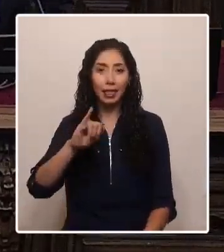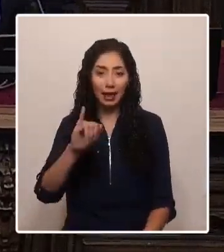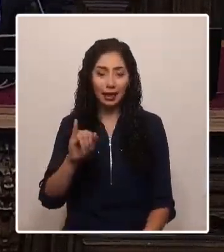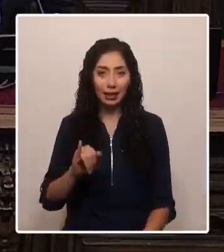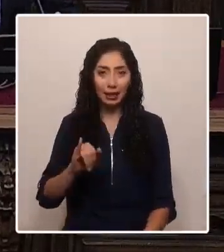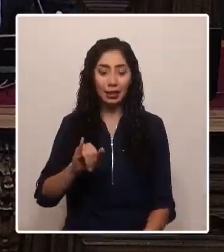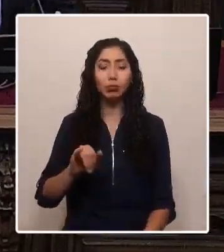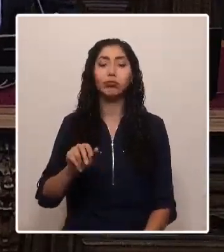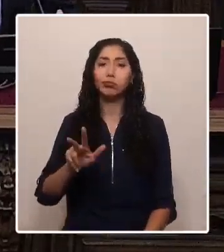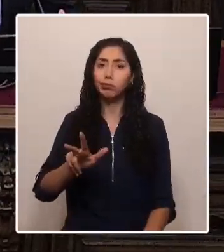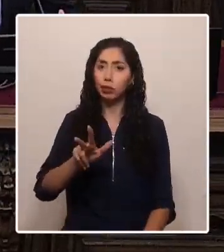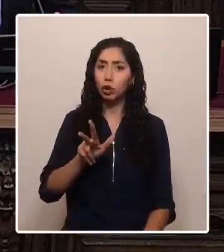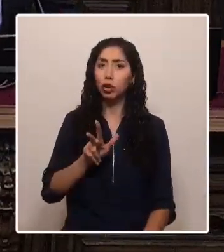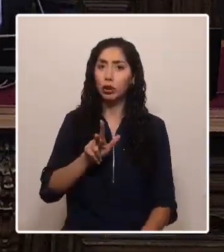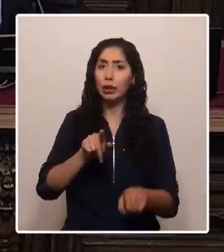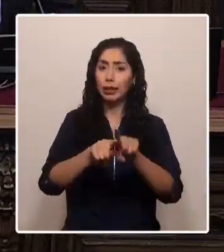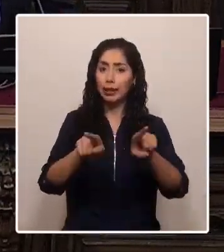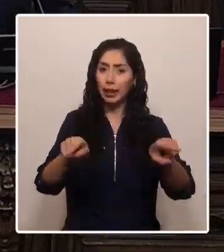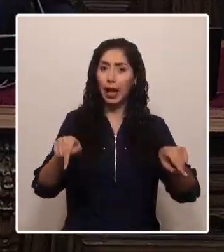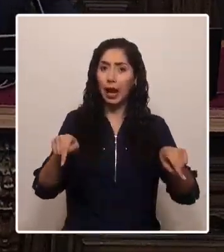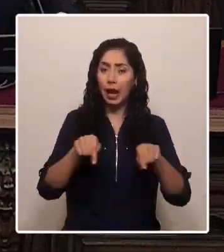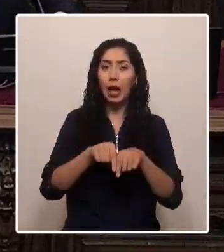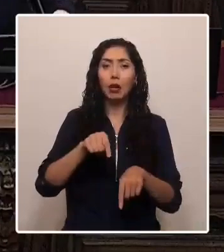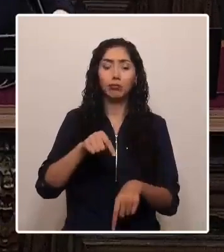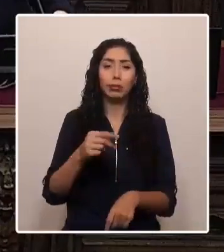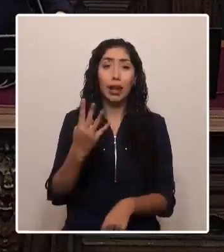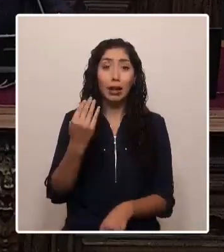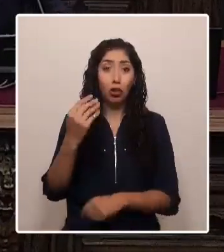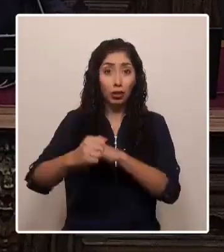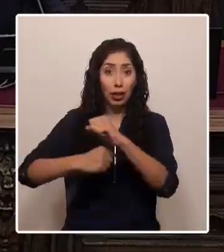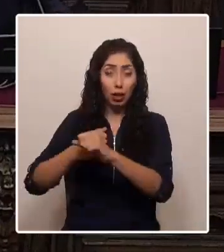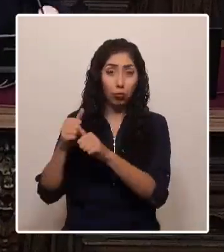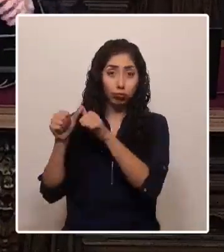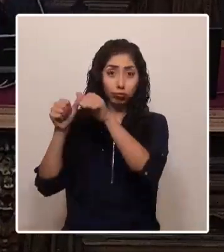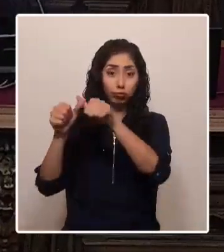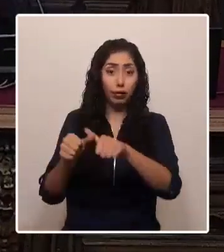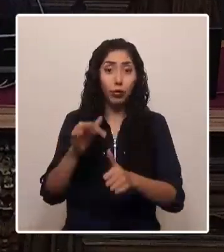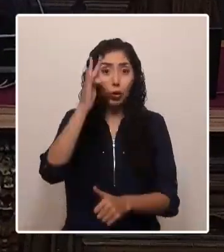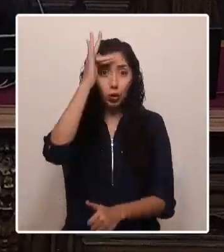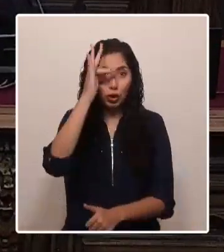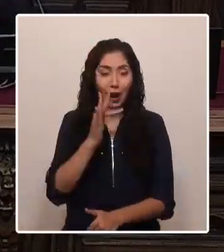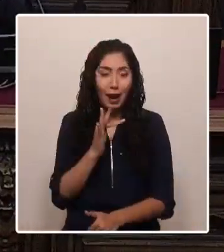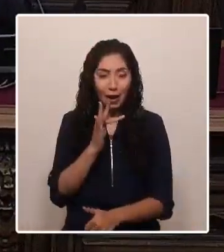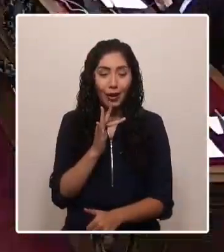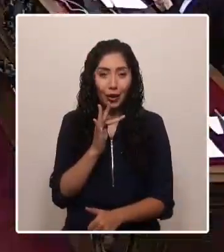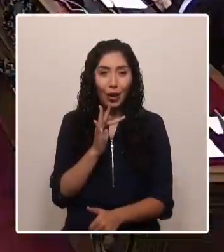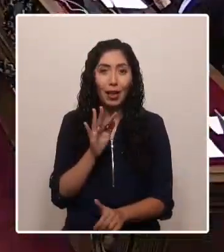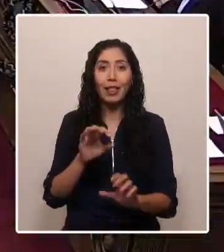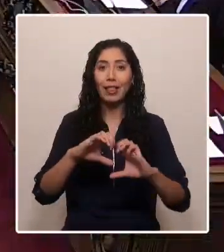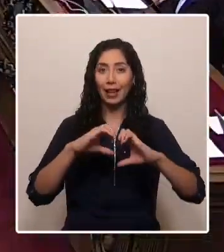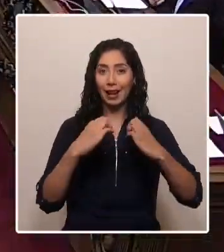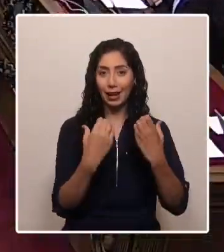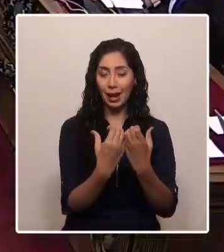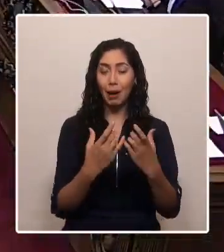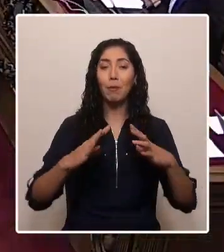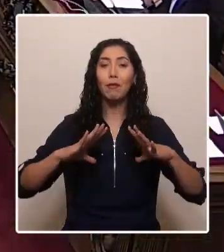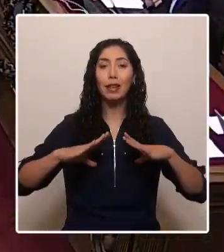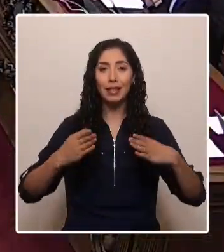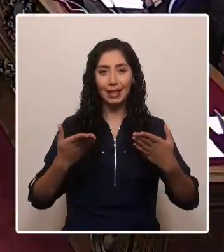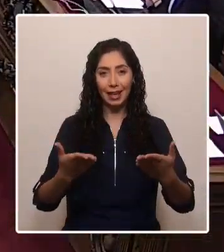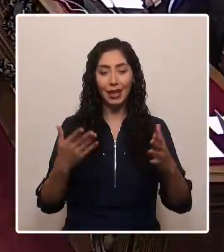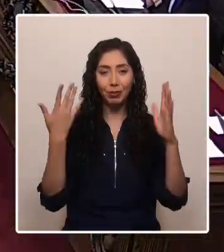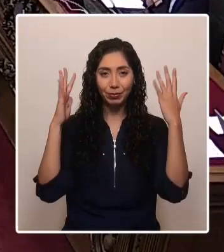lleva 14 años como funcionario de la Cámara de Diputados y que viene cruzando ahí justo. Muchas felicidades, Mario.